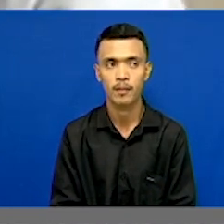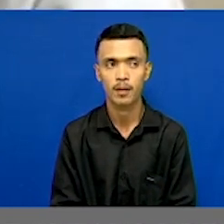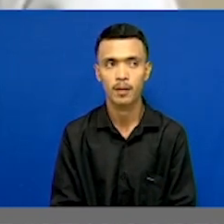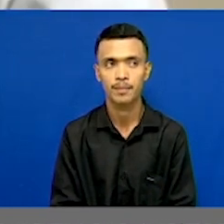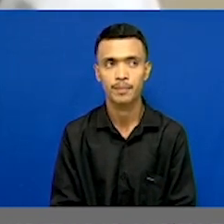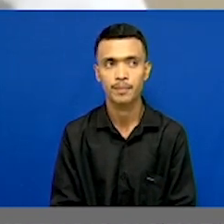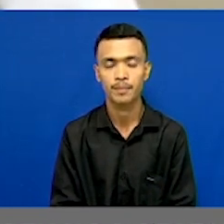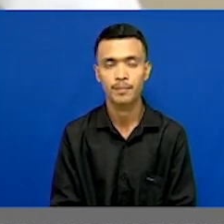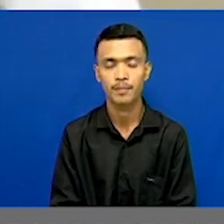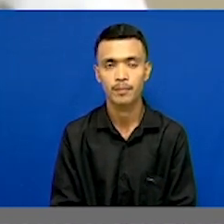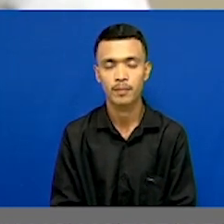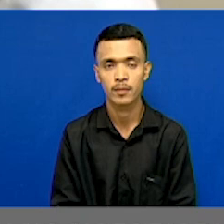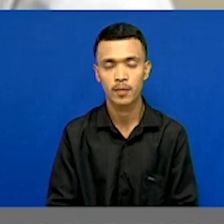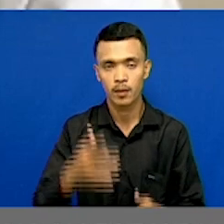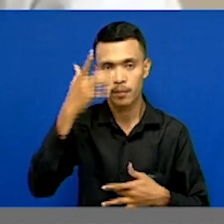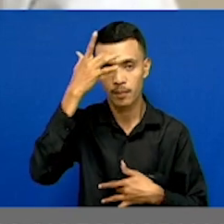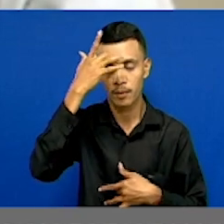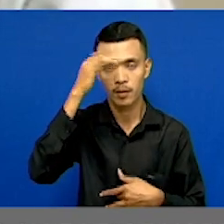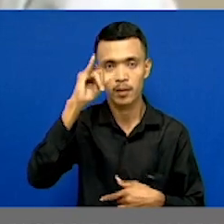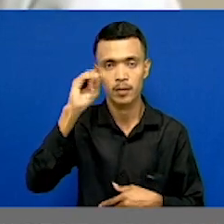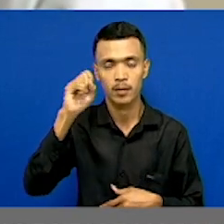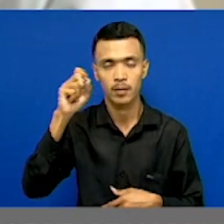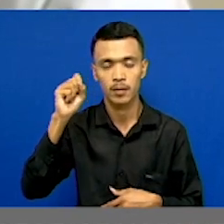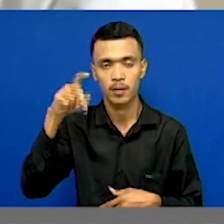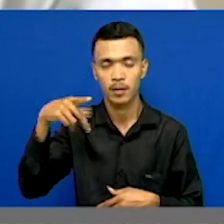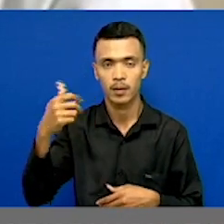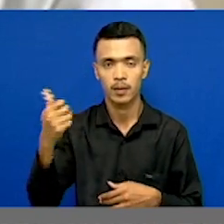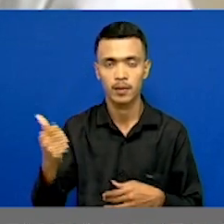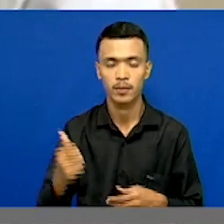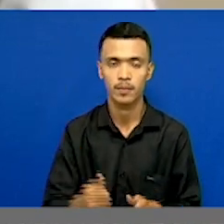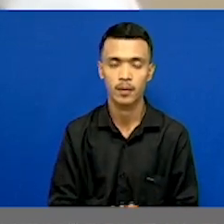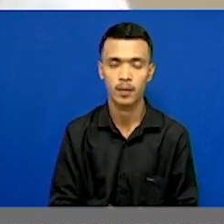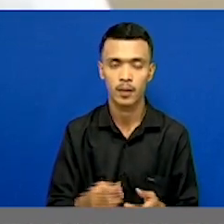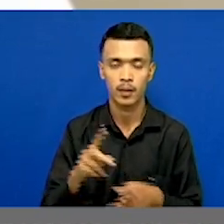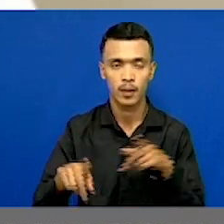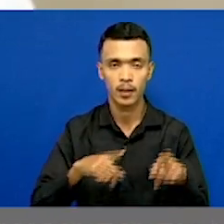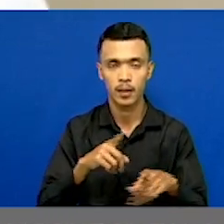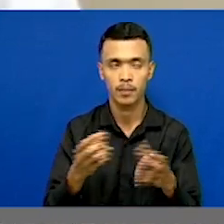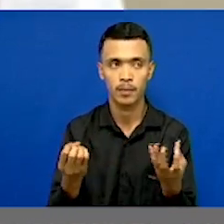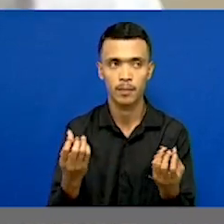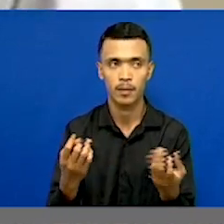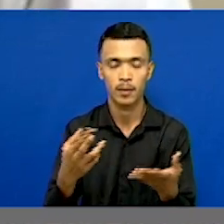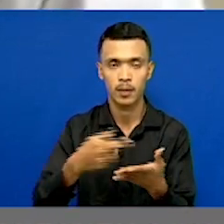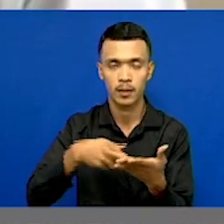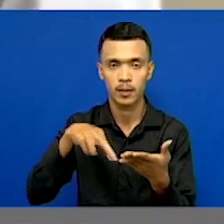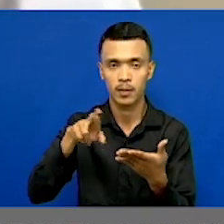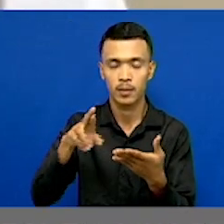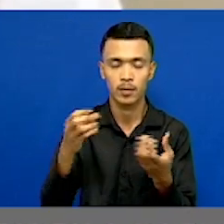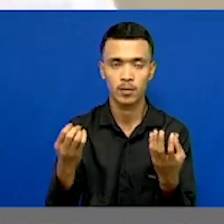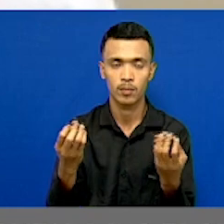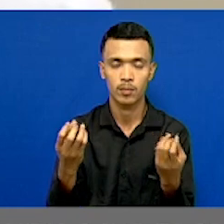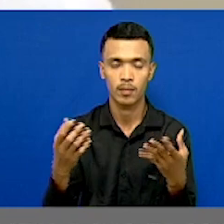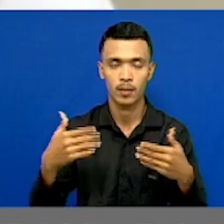ispa neve mayoría registro número neve así hay